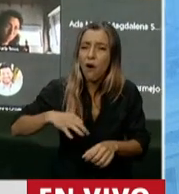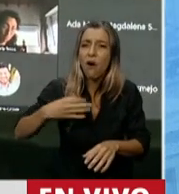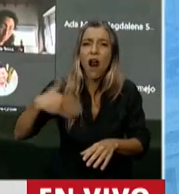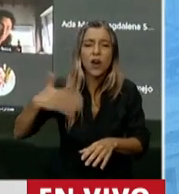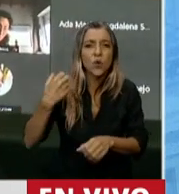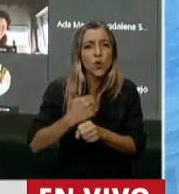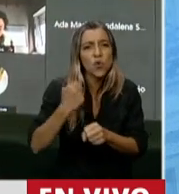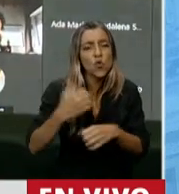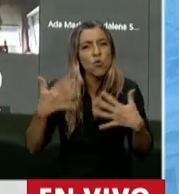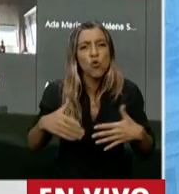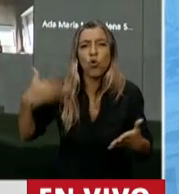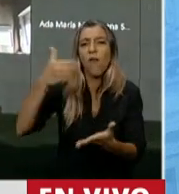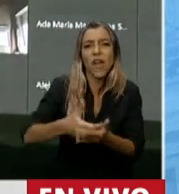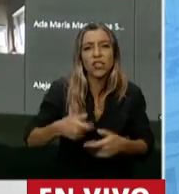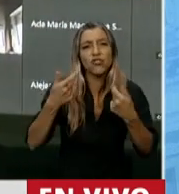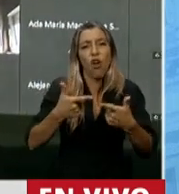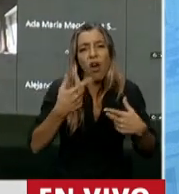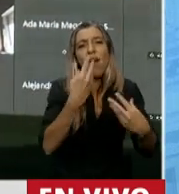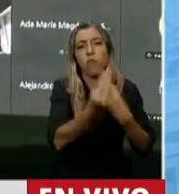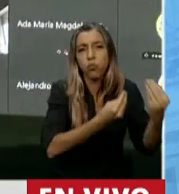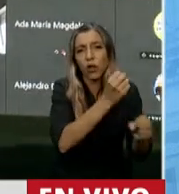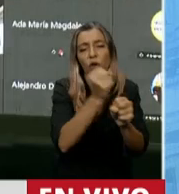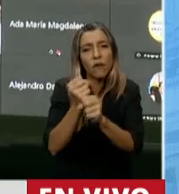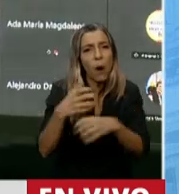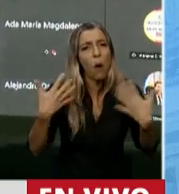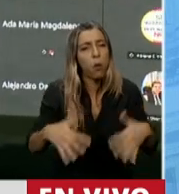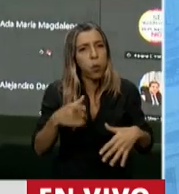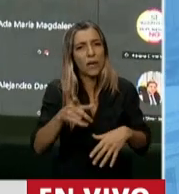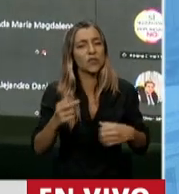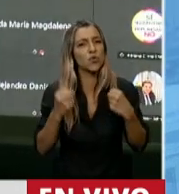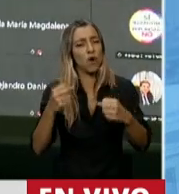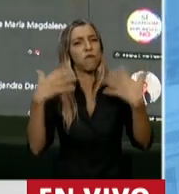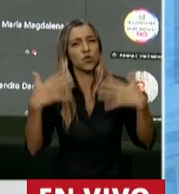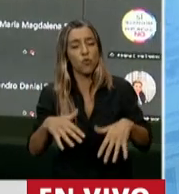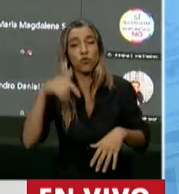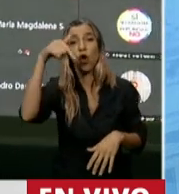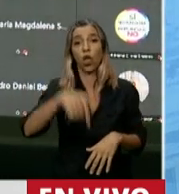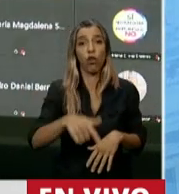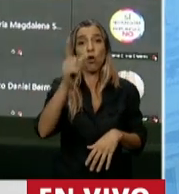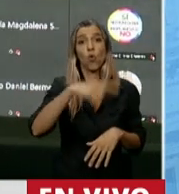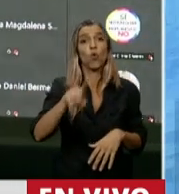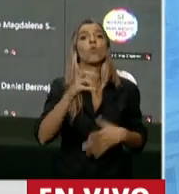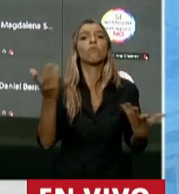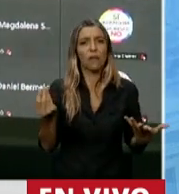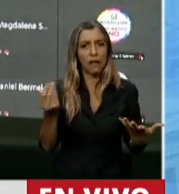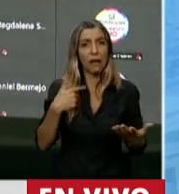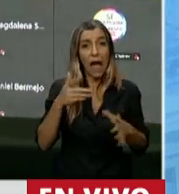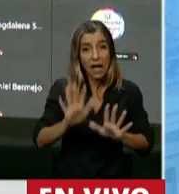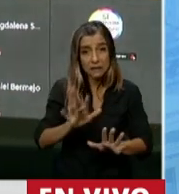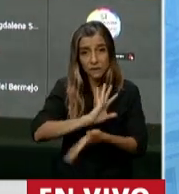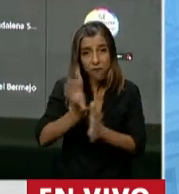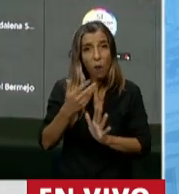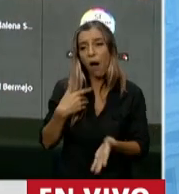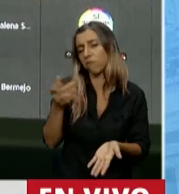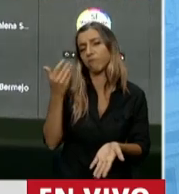sombra, invirtiendo y dando trabajo a los argentinos en el país. Hoy vienen a expulsar las inversiones, la